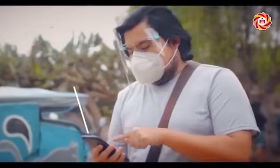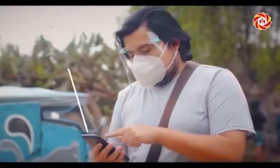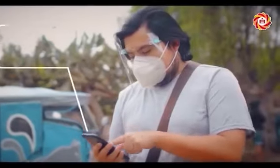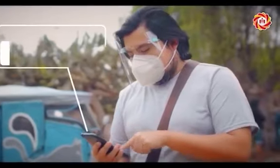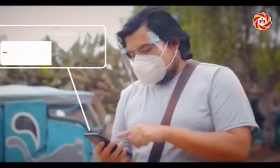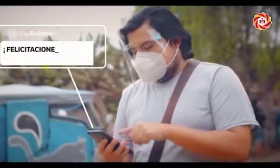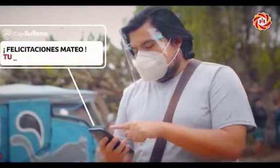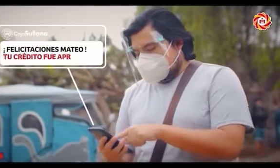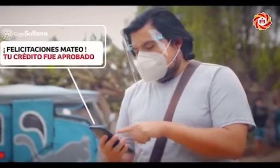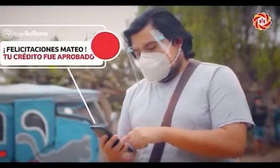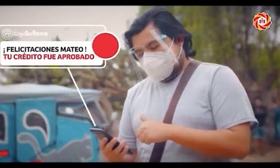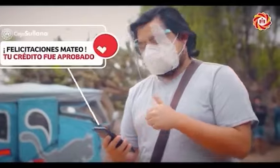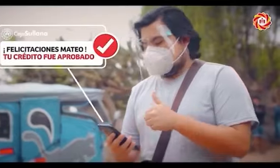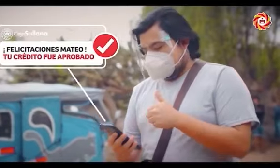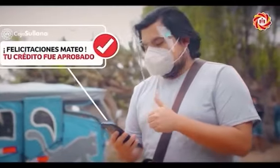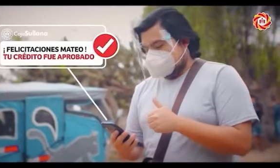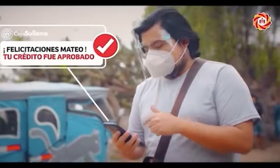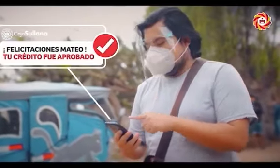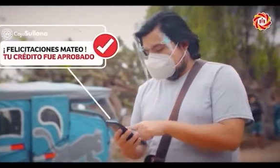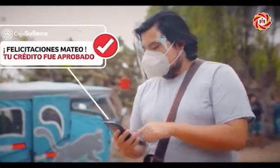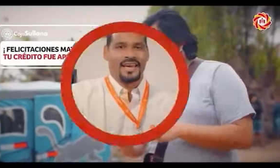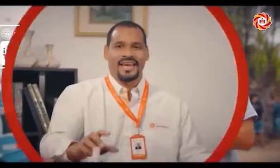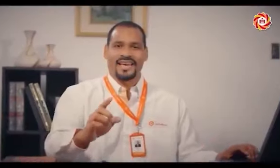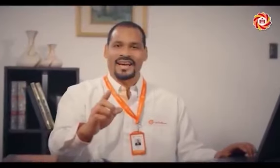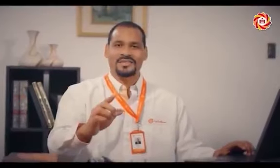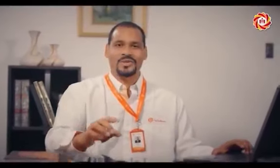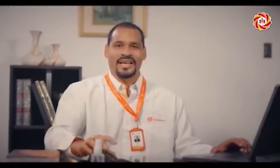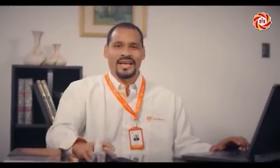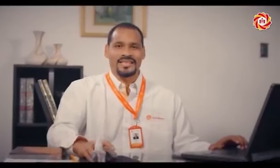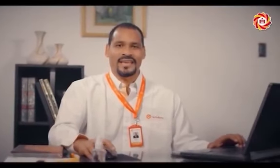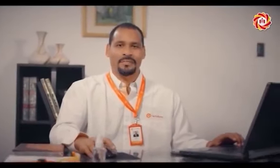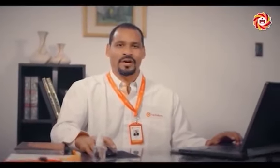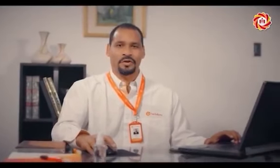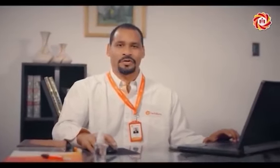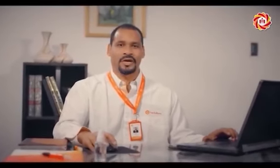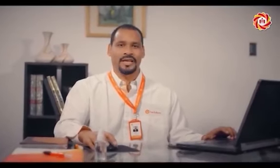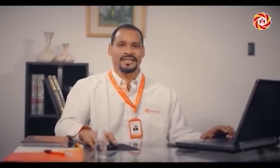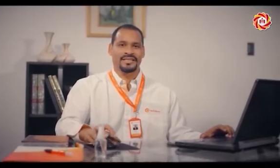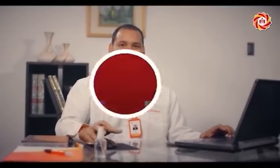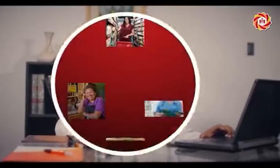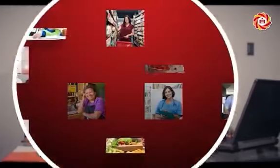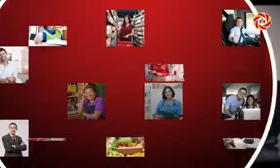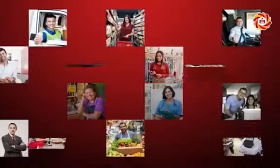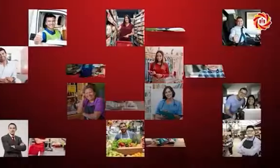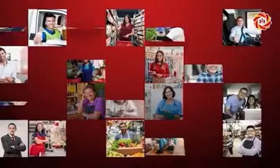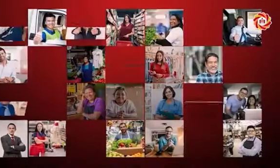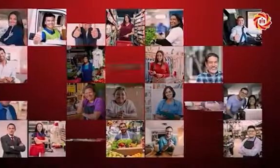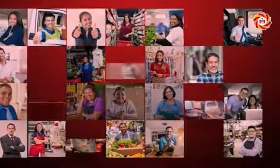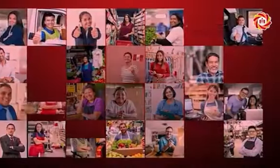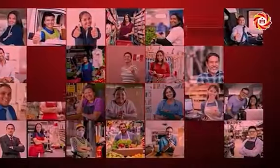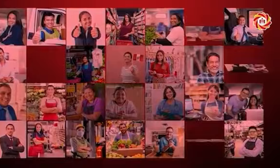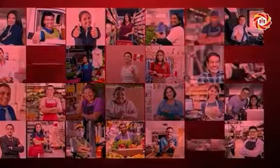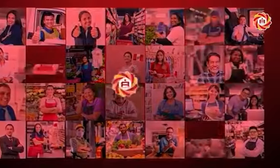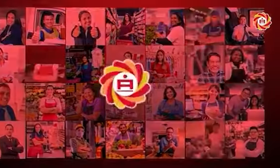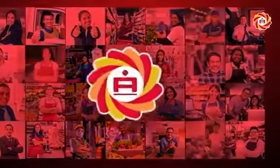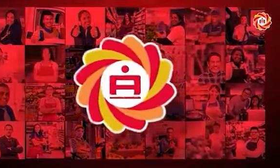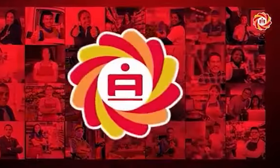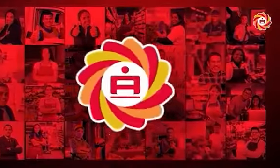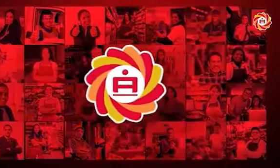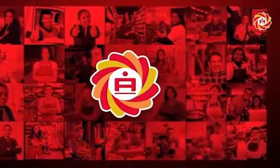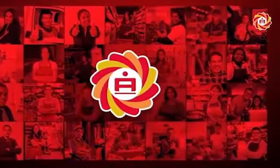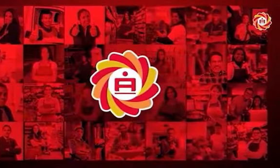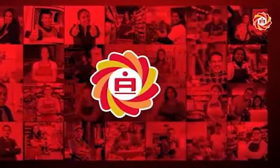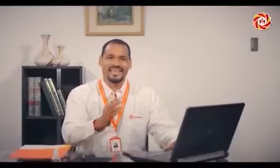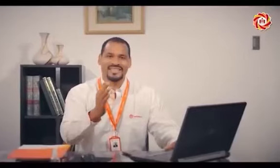Mateo ya puede pedir un préstamo para otra mototaxi. En Caja Sullana sabemos que nuestros clientes crecen gracias a nuestro apoyo y que